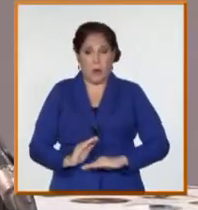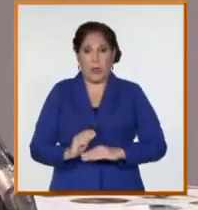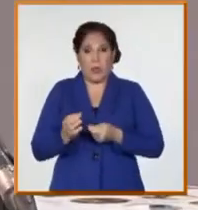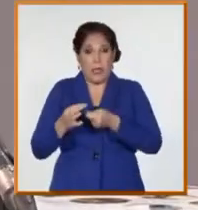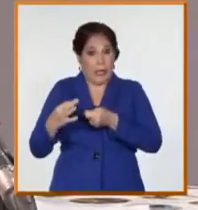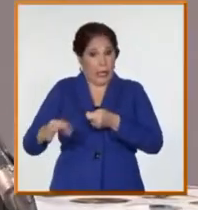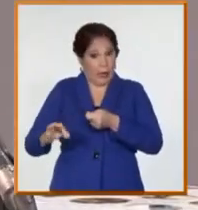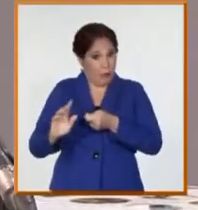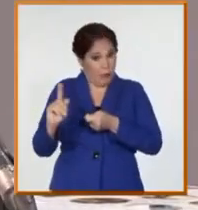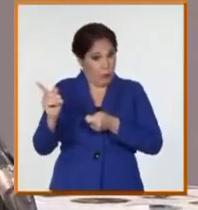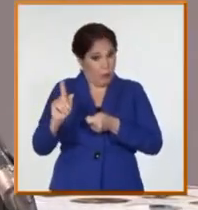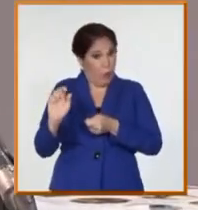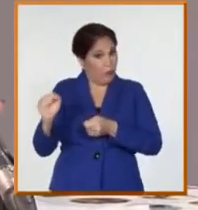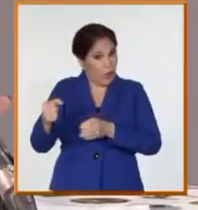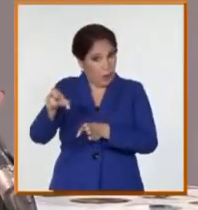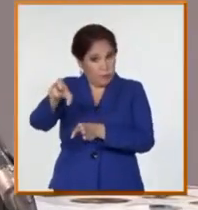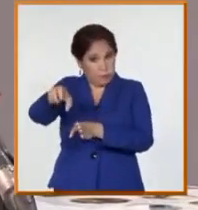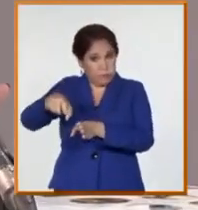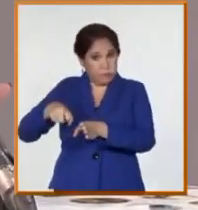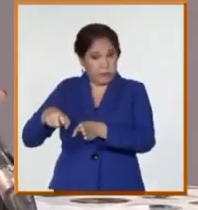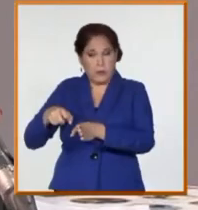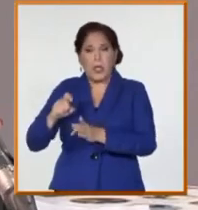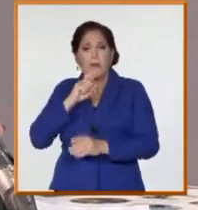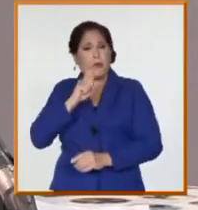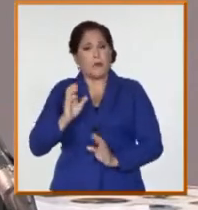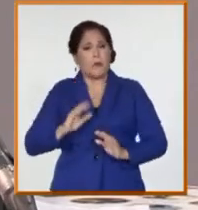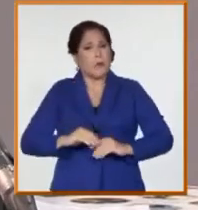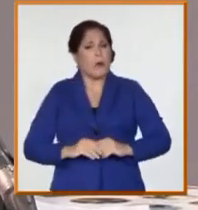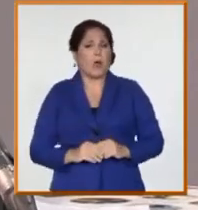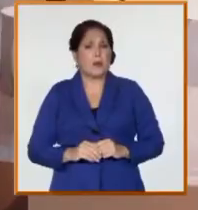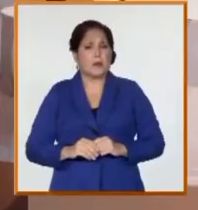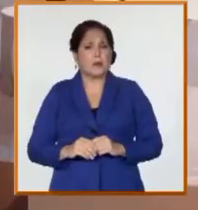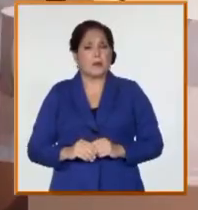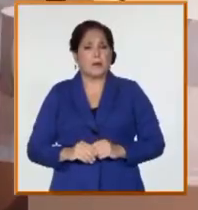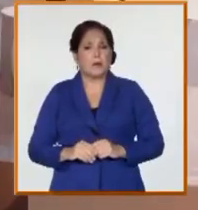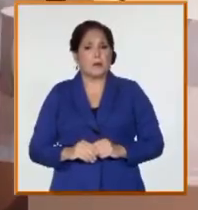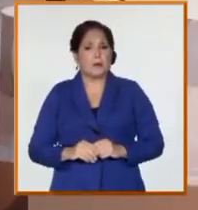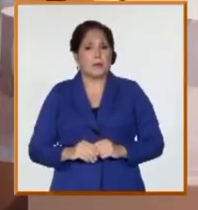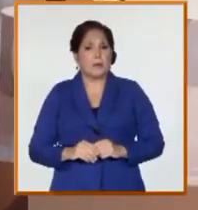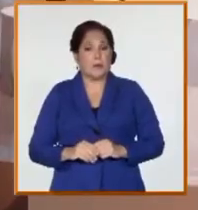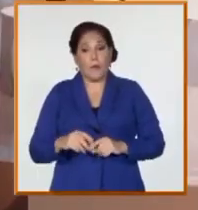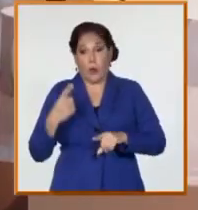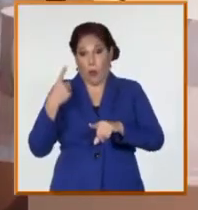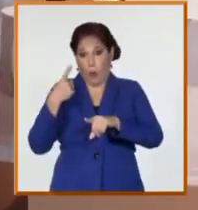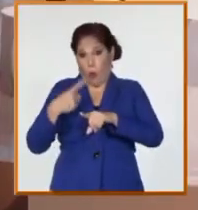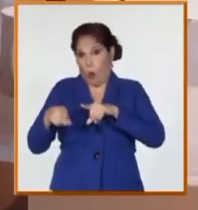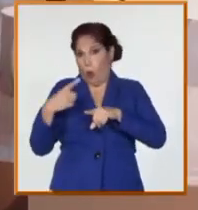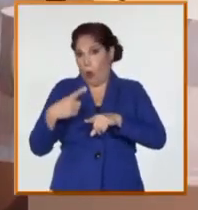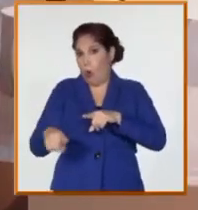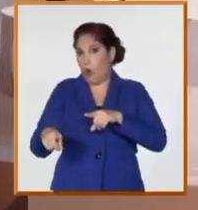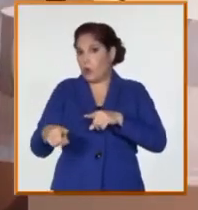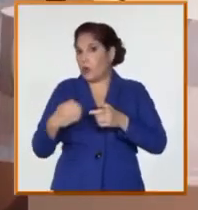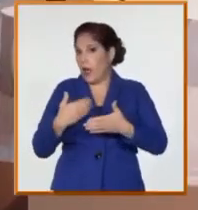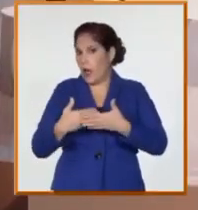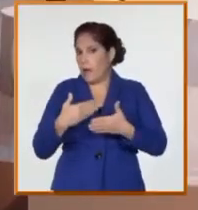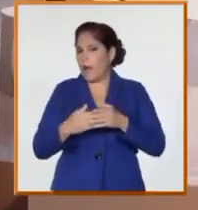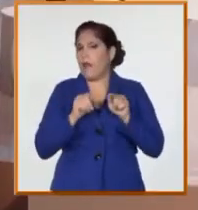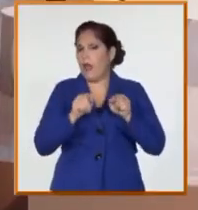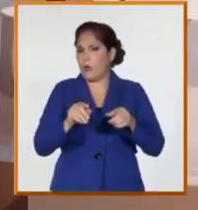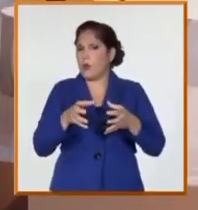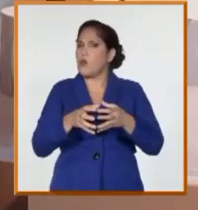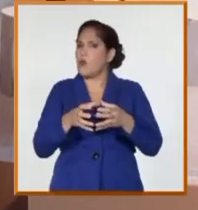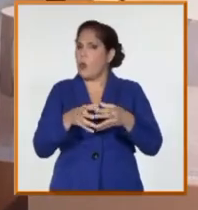lo realizan sin ninguna sin ninguna dificultad lo tiene el resto de las empresas del grupo